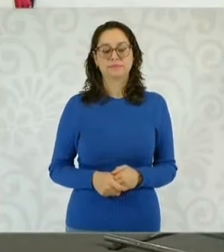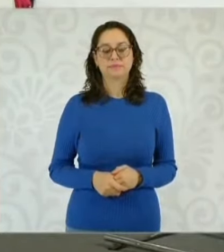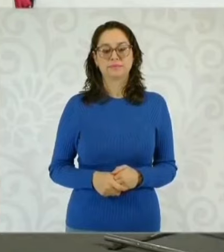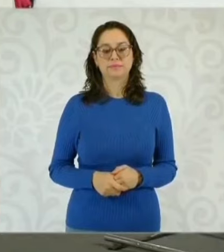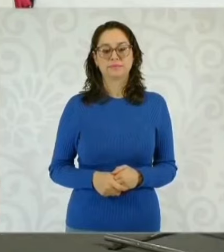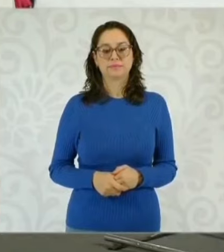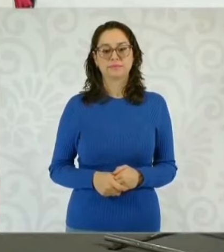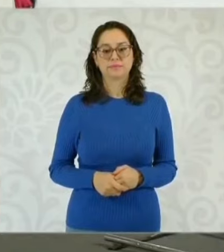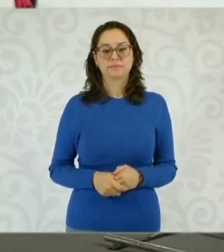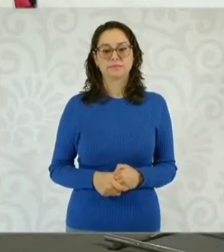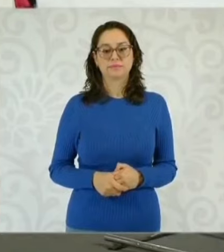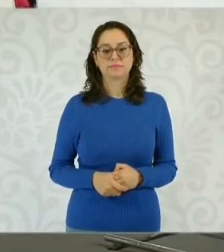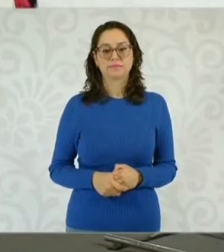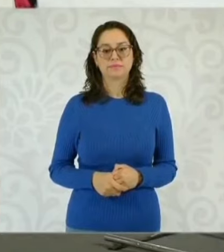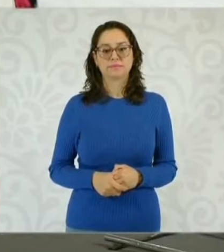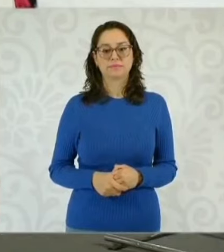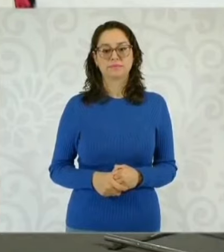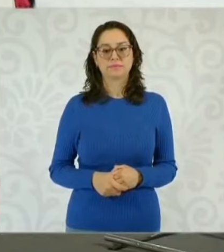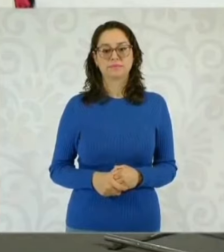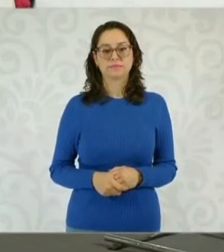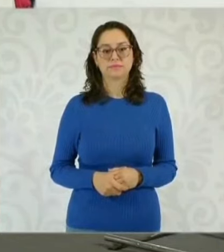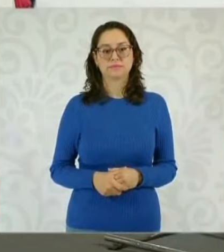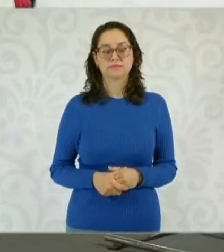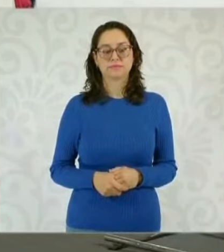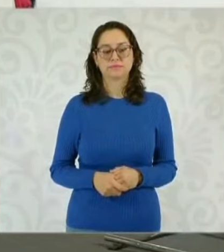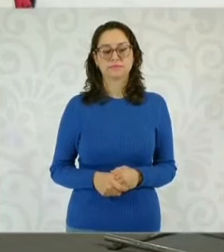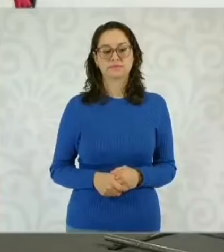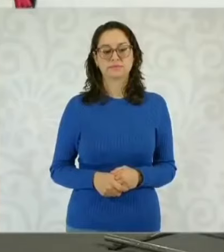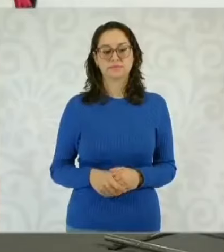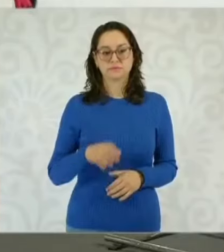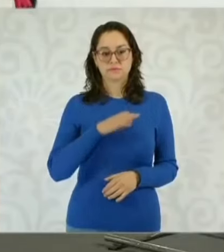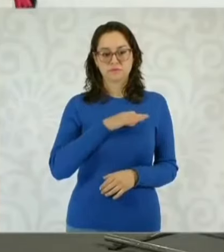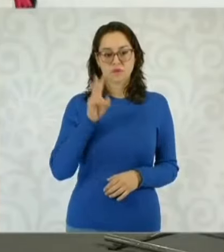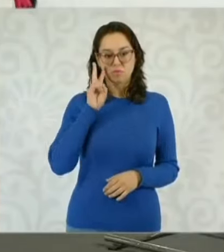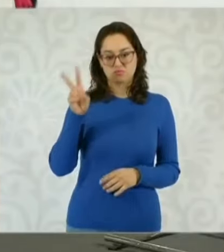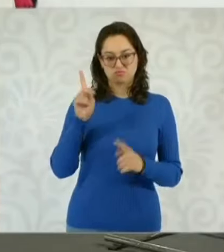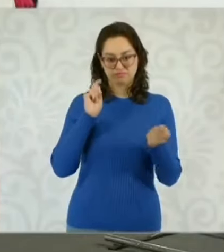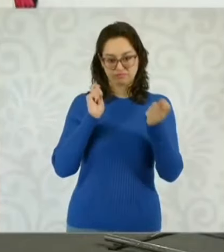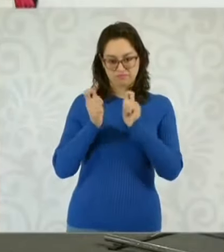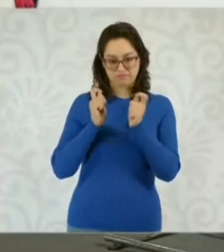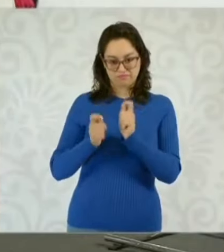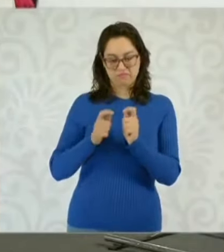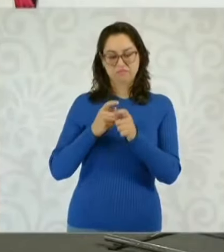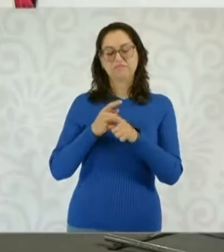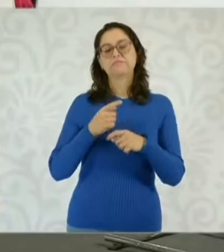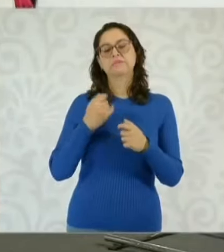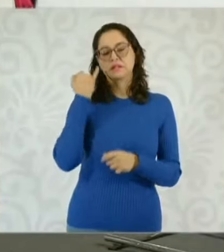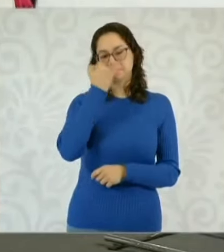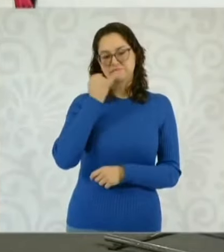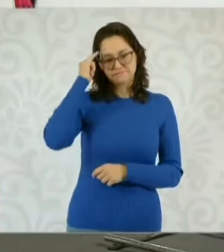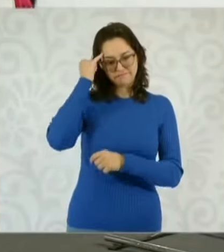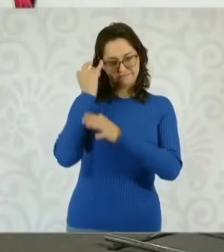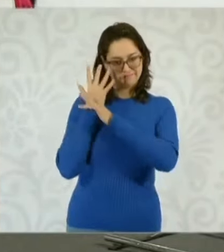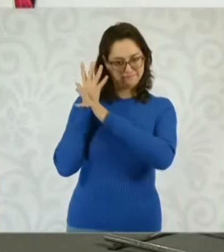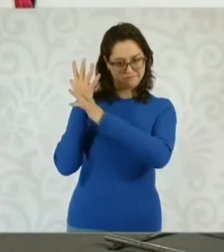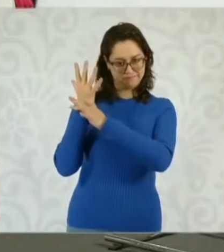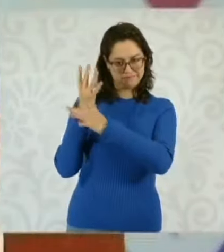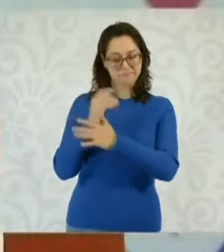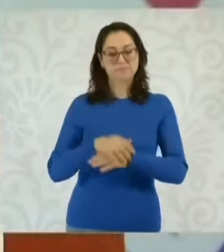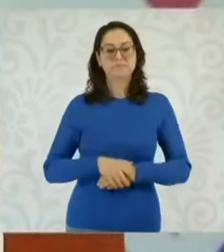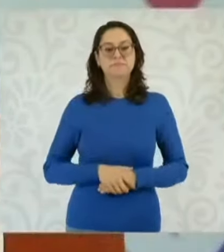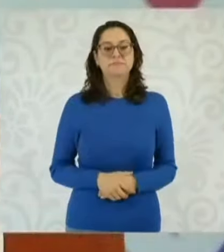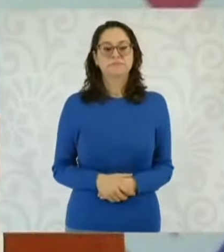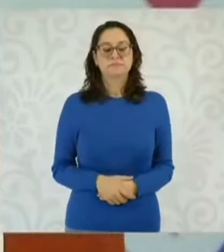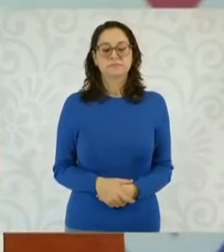seri, wikiito, fentanilo apa ki akmasami itka, si hatok ka ay ki magi kui matoshkang me